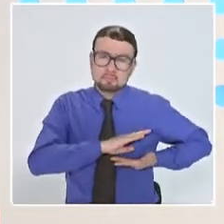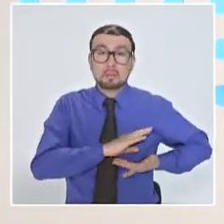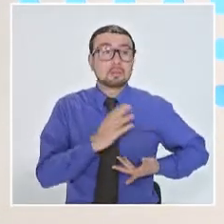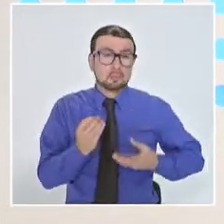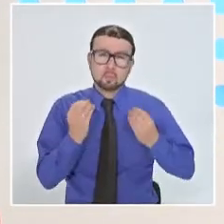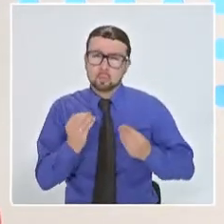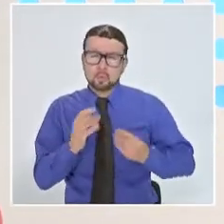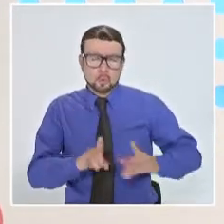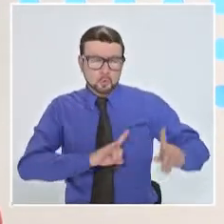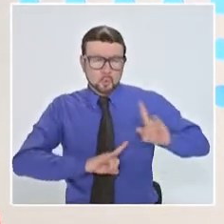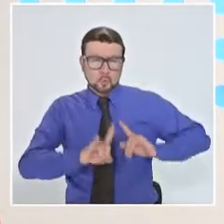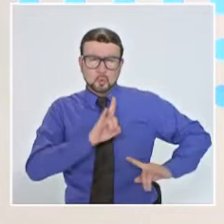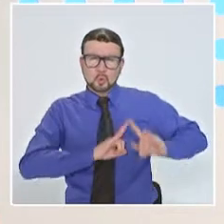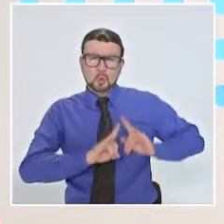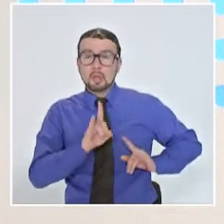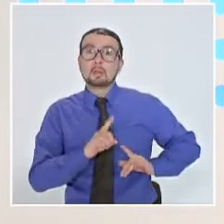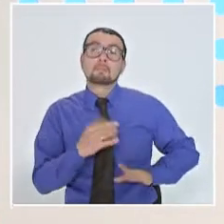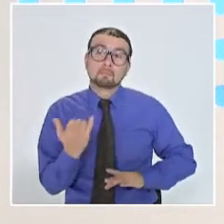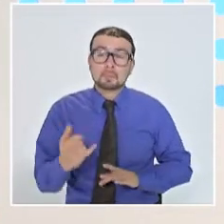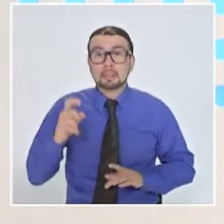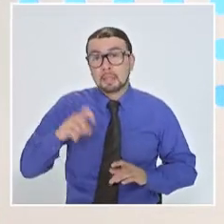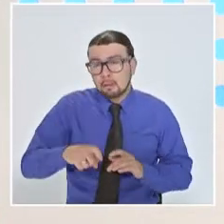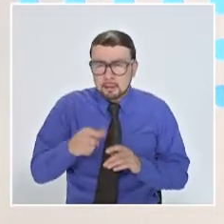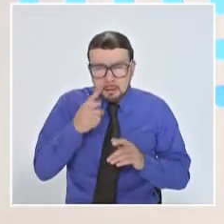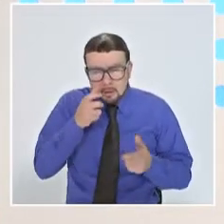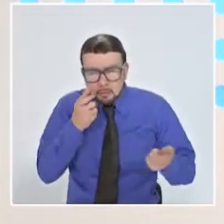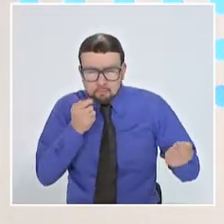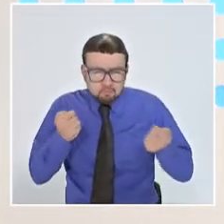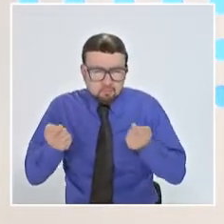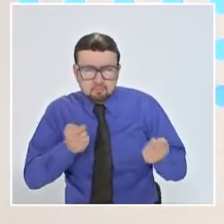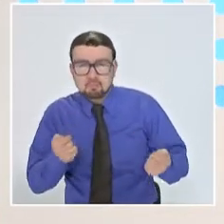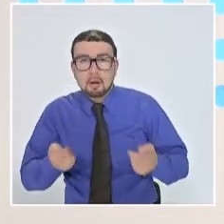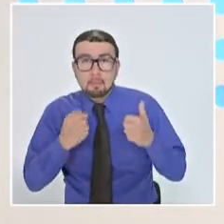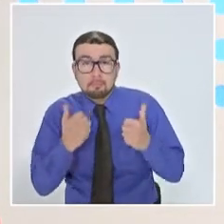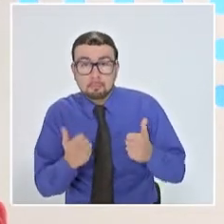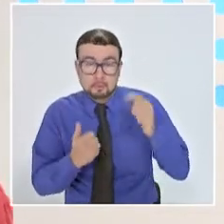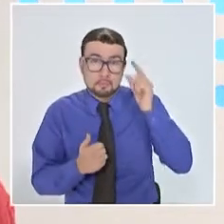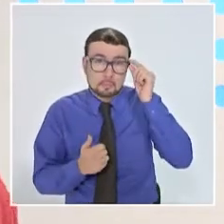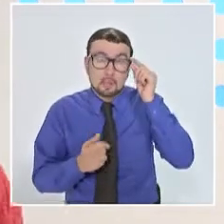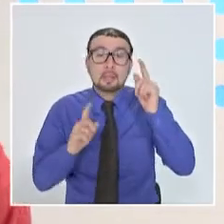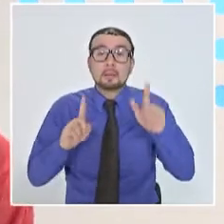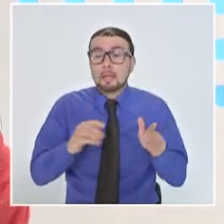de radiación y por eso tiene que ser muy bien indicada. Y